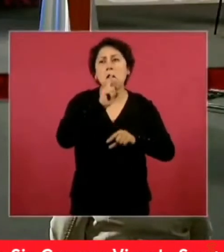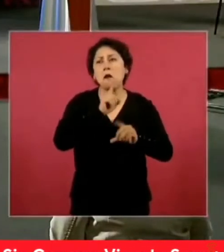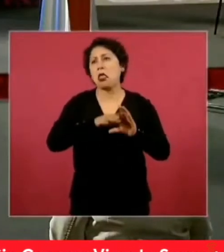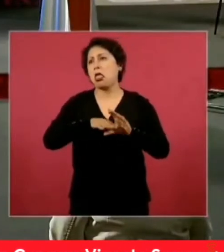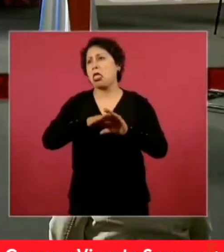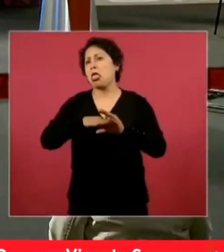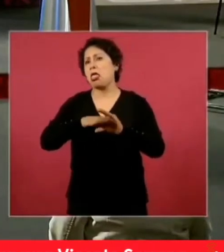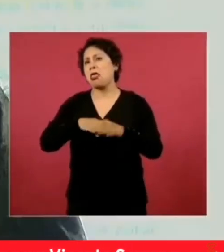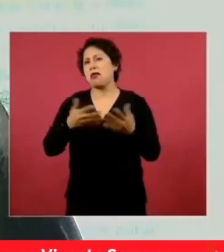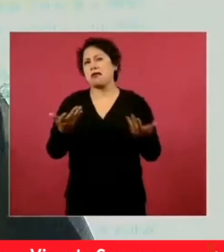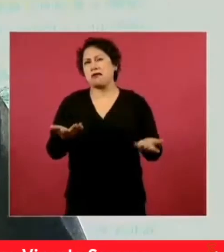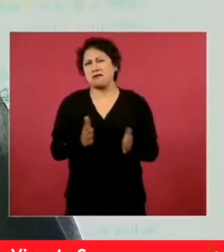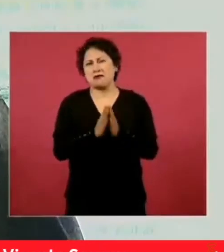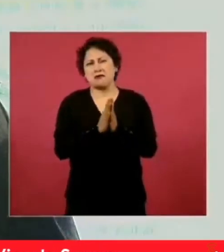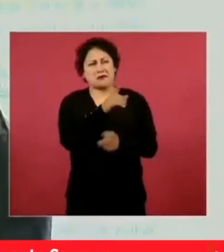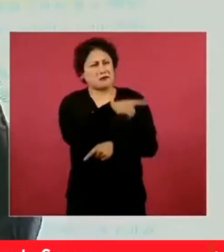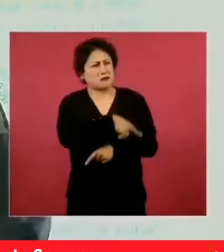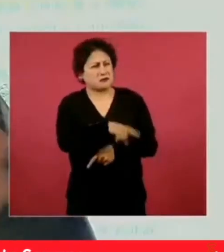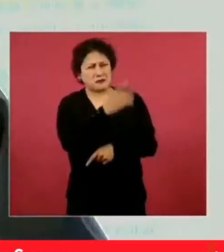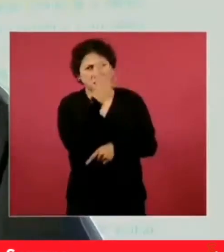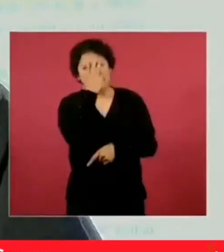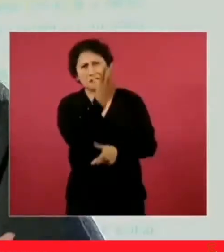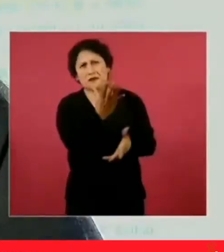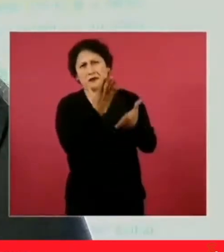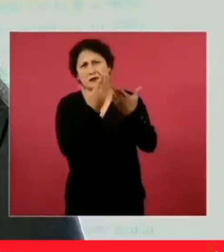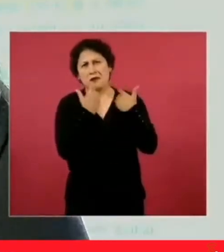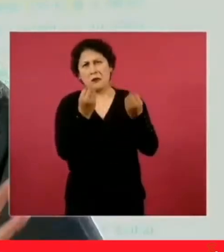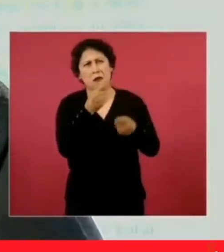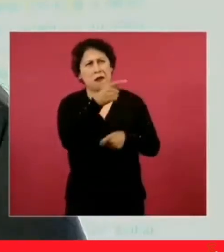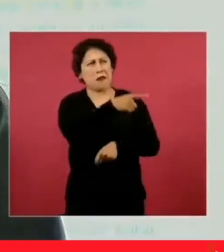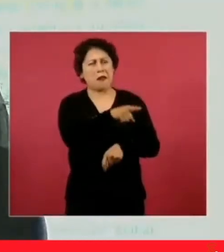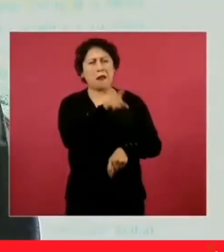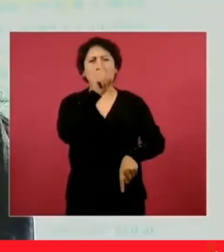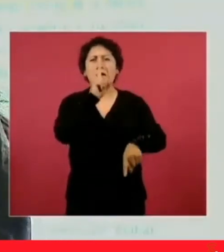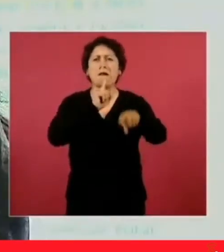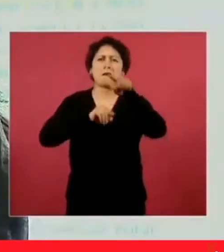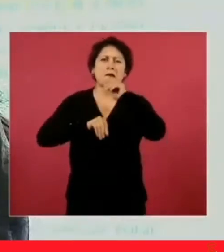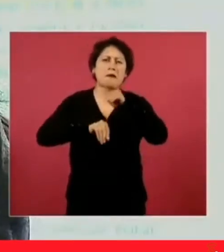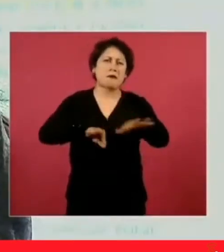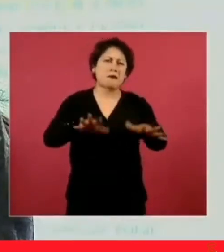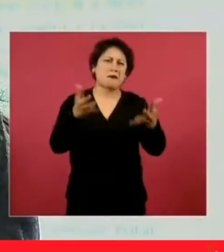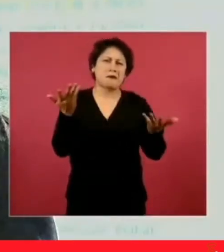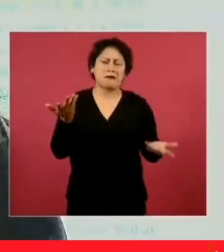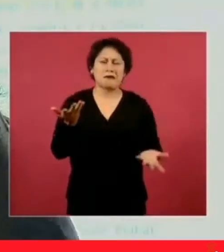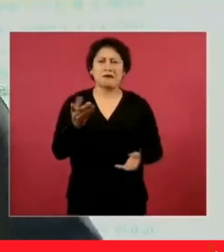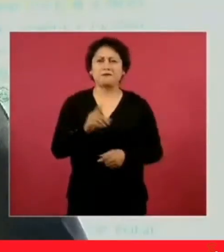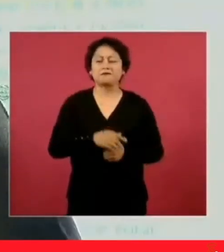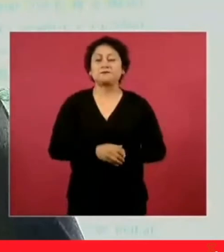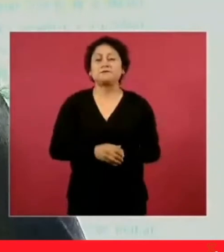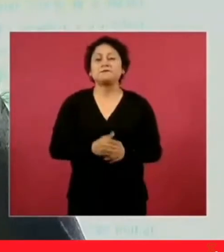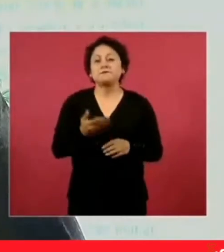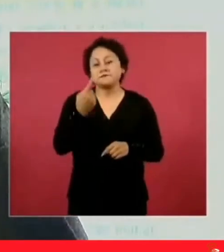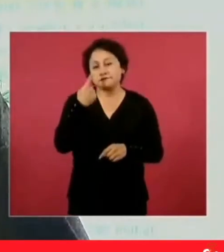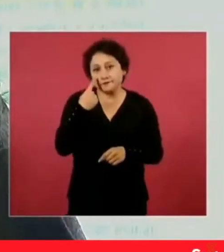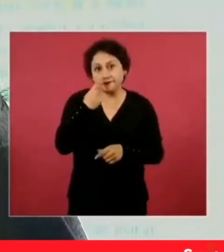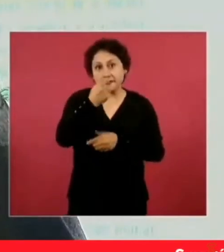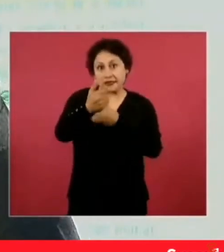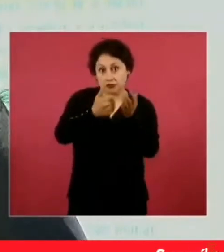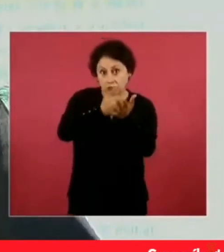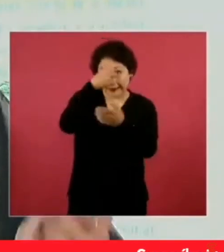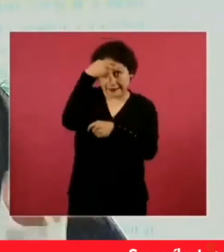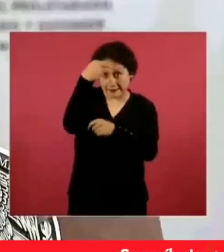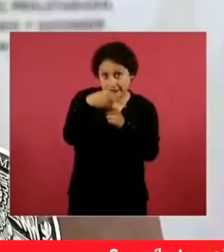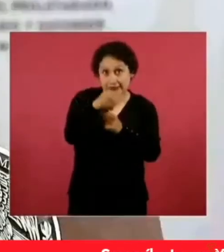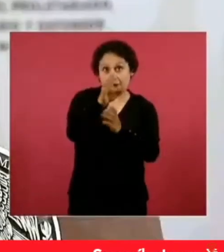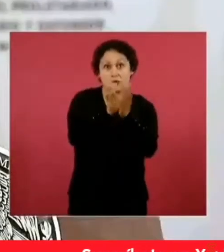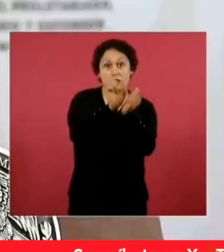son mentiras ya burdas. En cualquier caso, la reforma a la Constitución en la Ciudad de México protege la propiedad privada, así